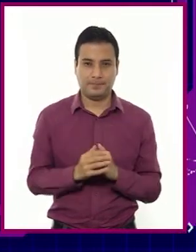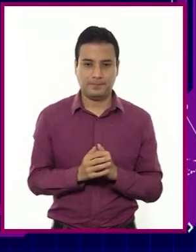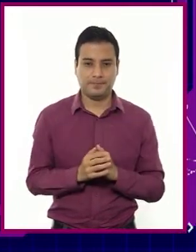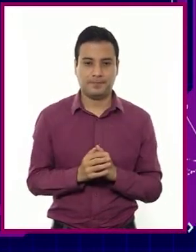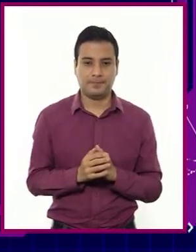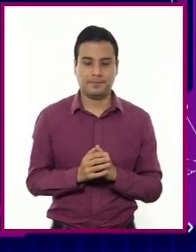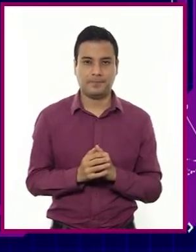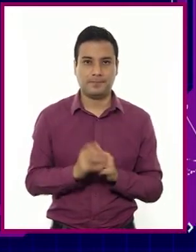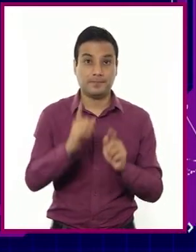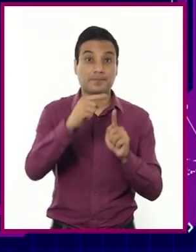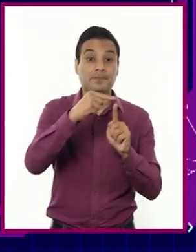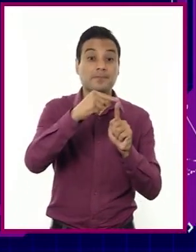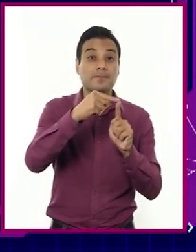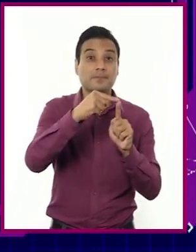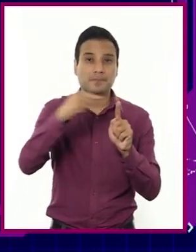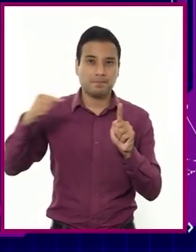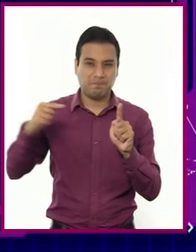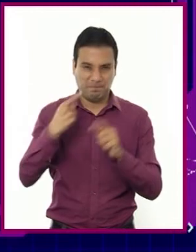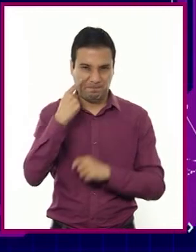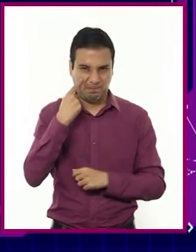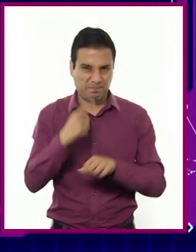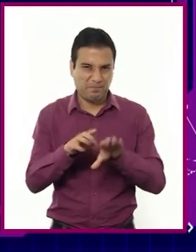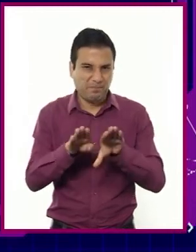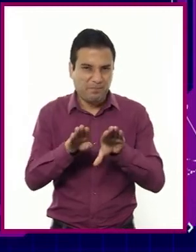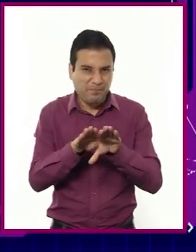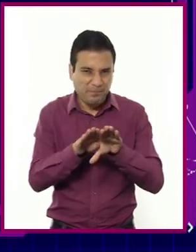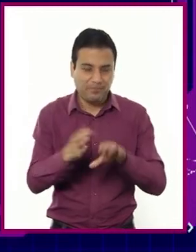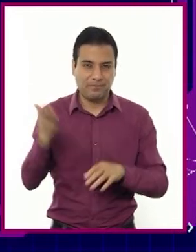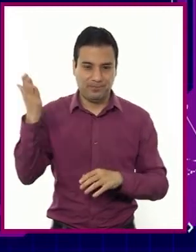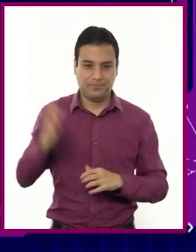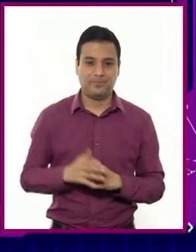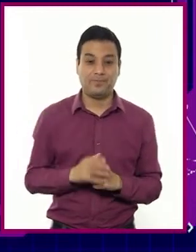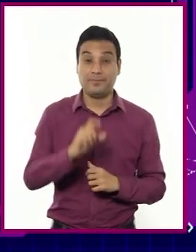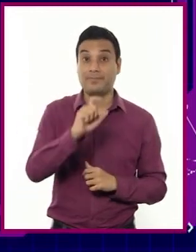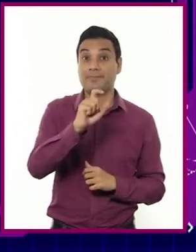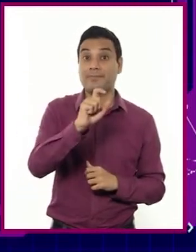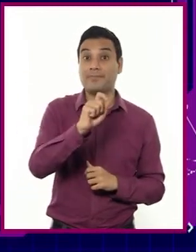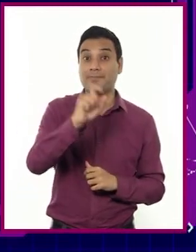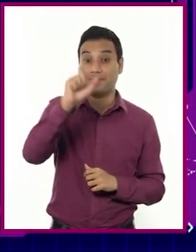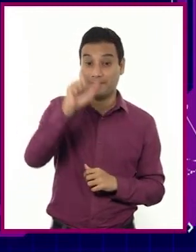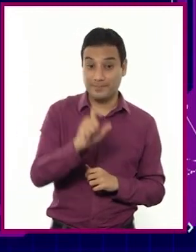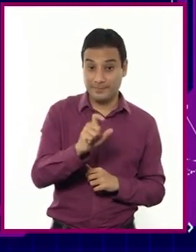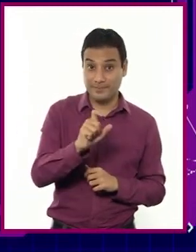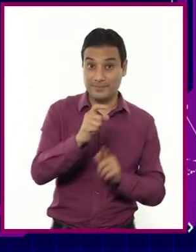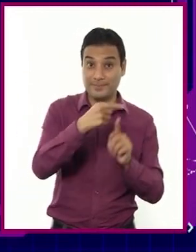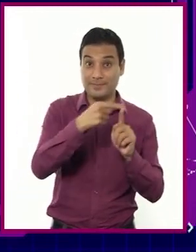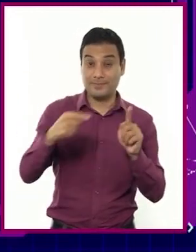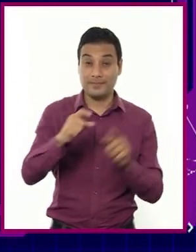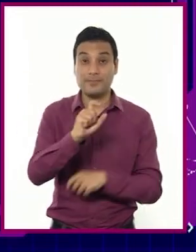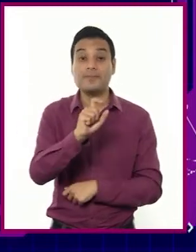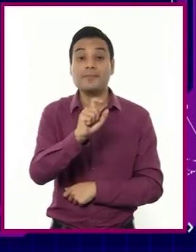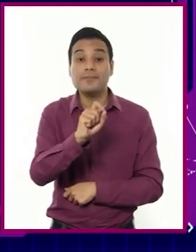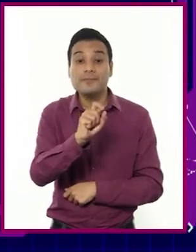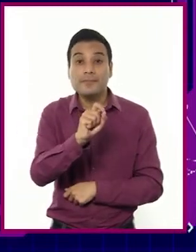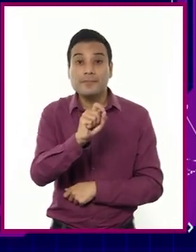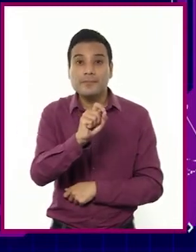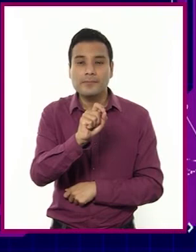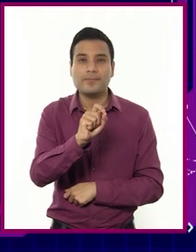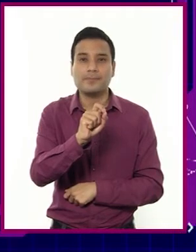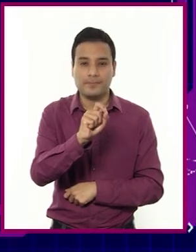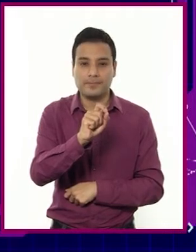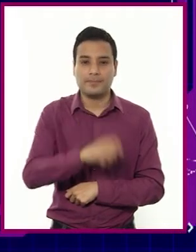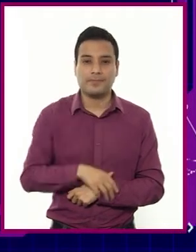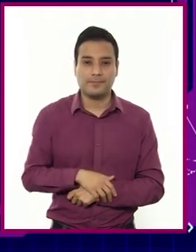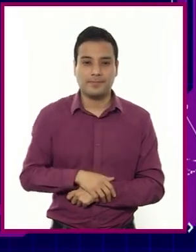incógnita dividiendo cada miembro de la ecuación entre 20. 20x entre 20 es igual a x y